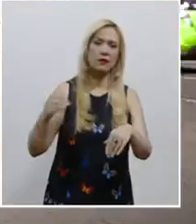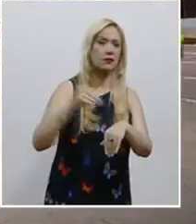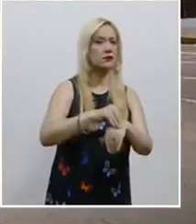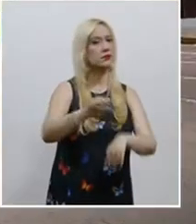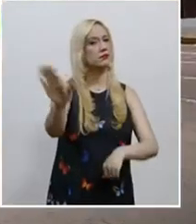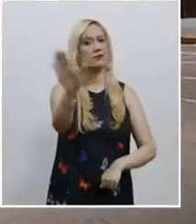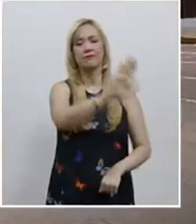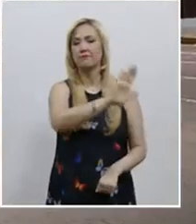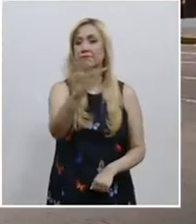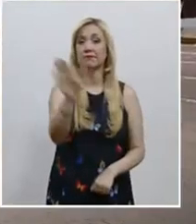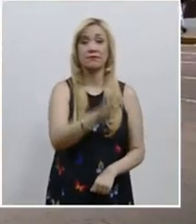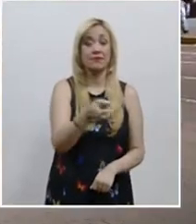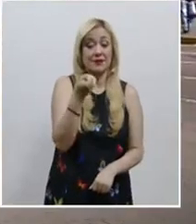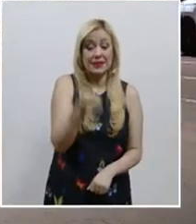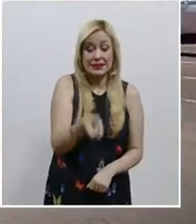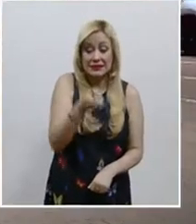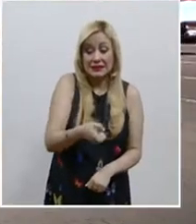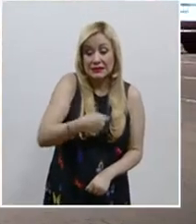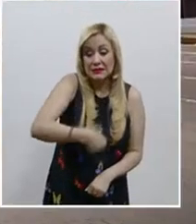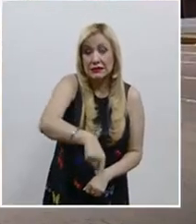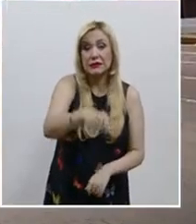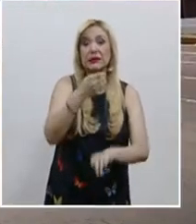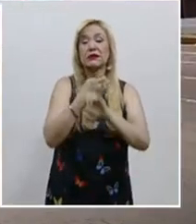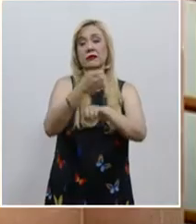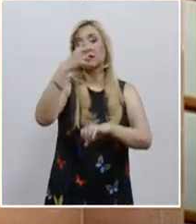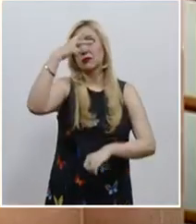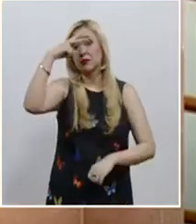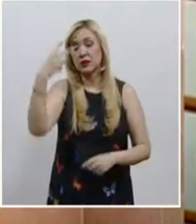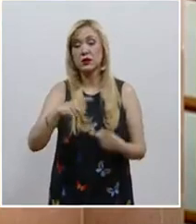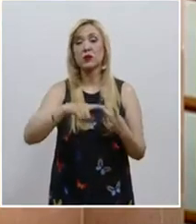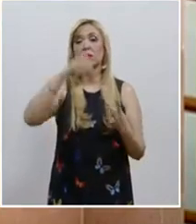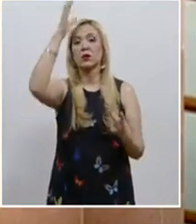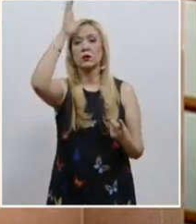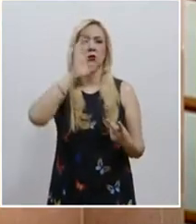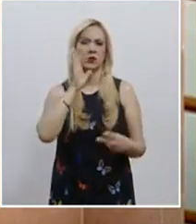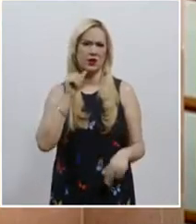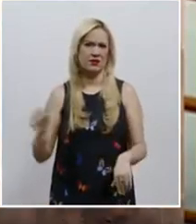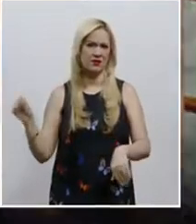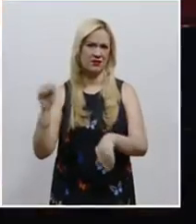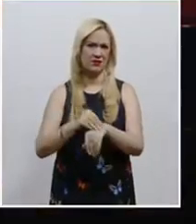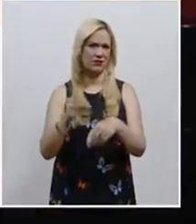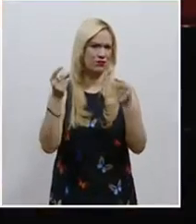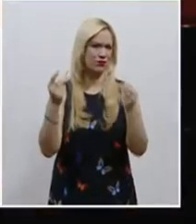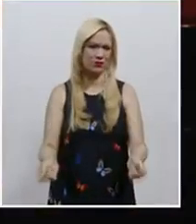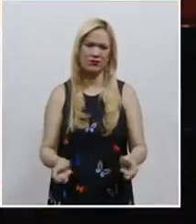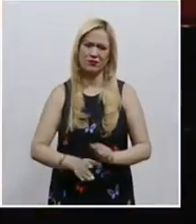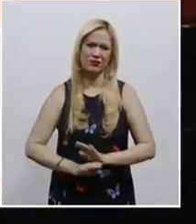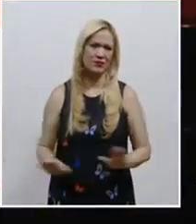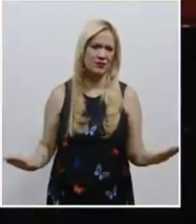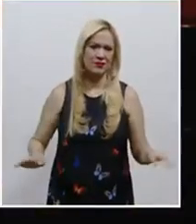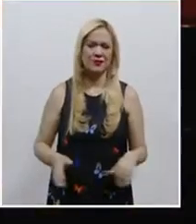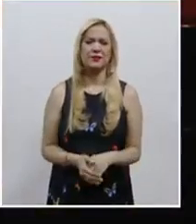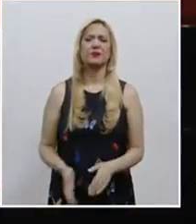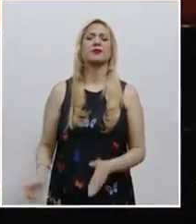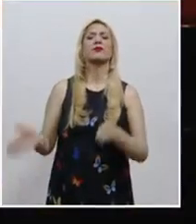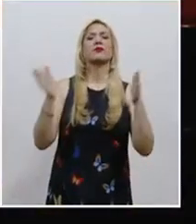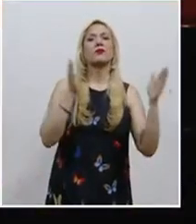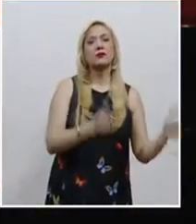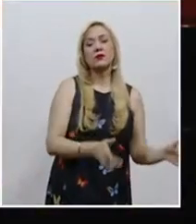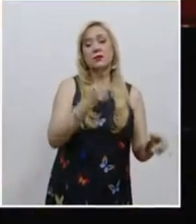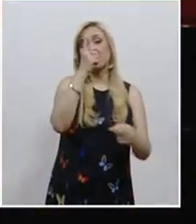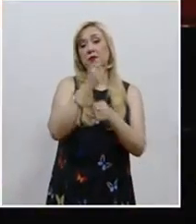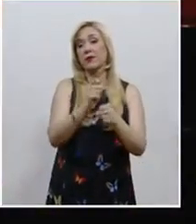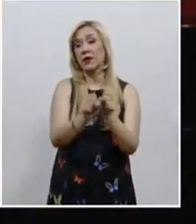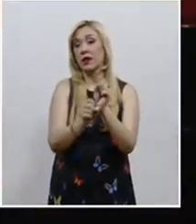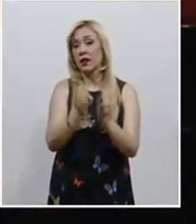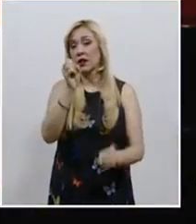no rijan en los procesos electorales en el Estado de México y Coahuila. De la primera sala, hay diversos recursos